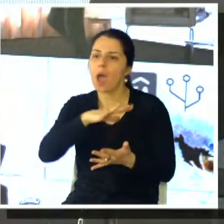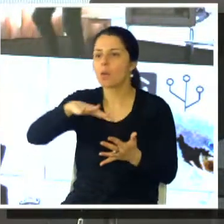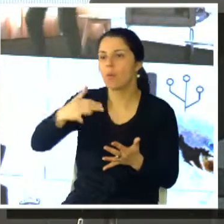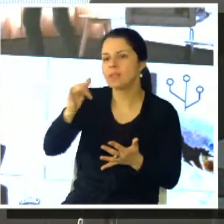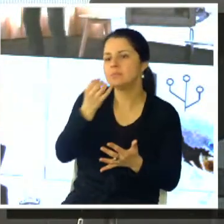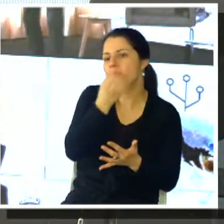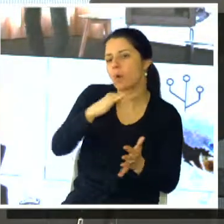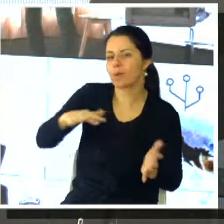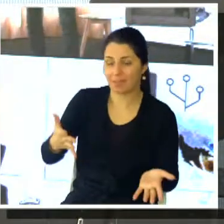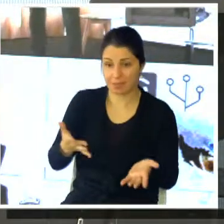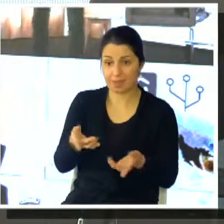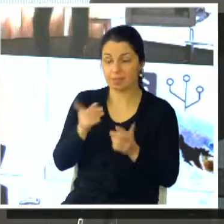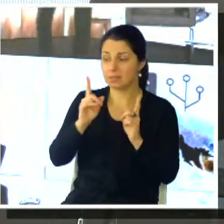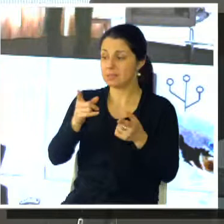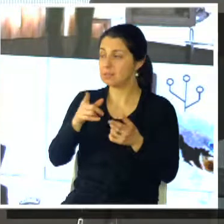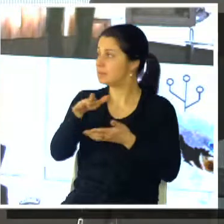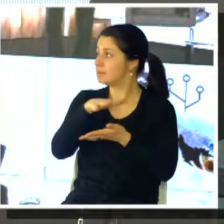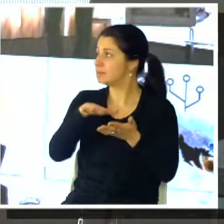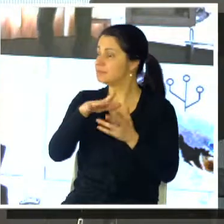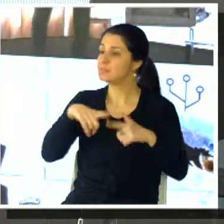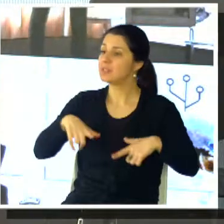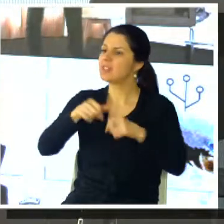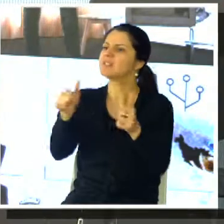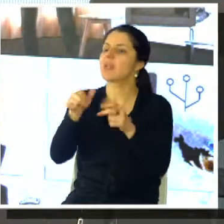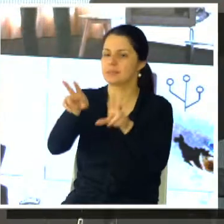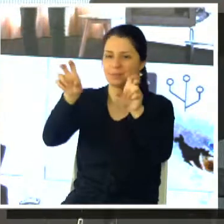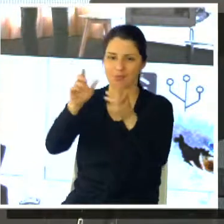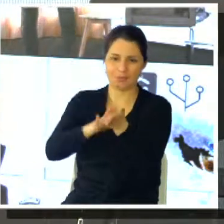la mejor y qué está haciendo la Intendencia con respecto a eso.